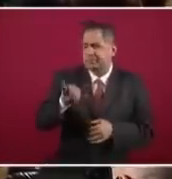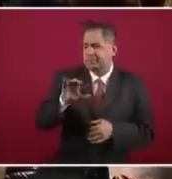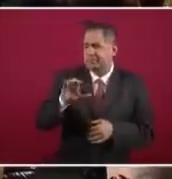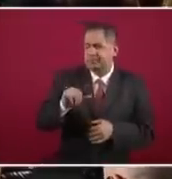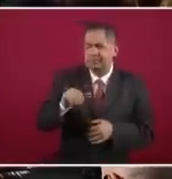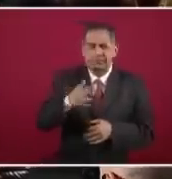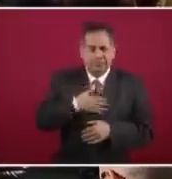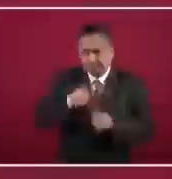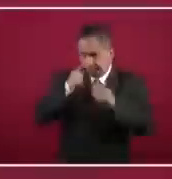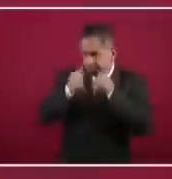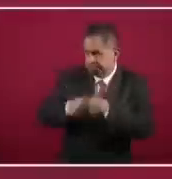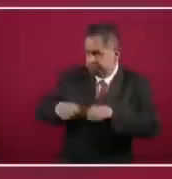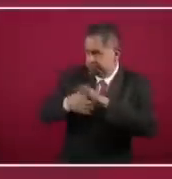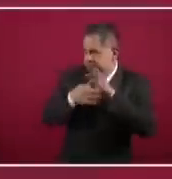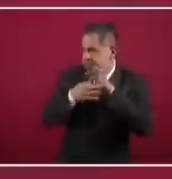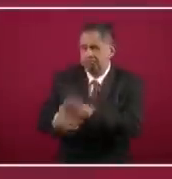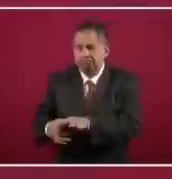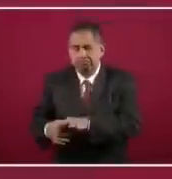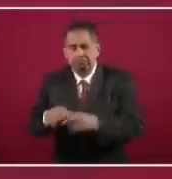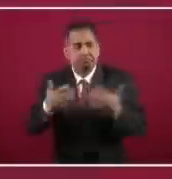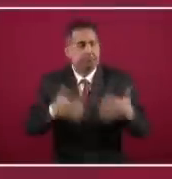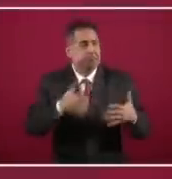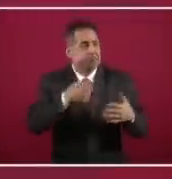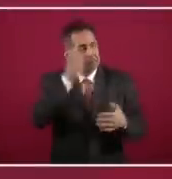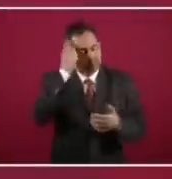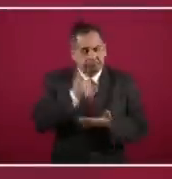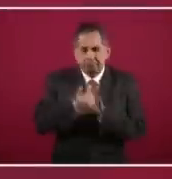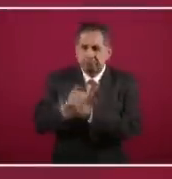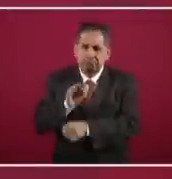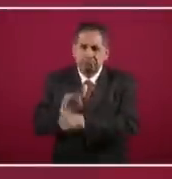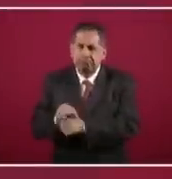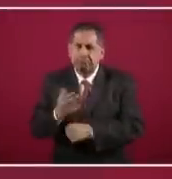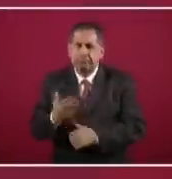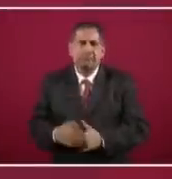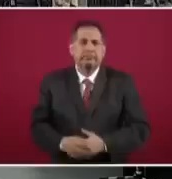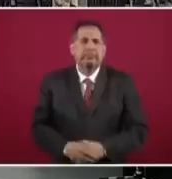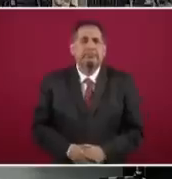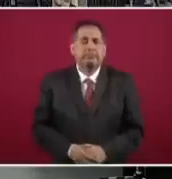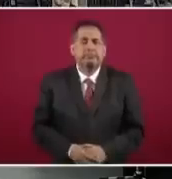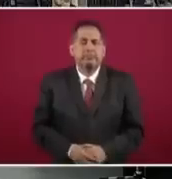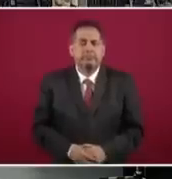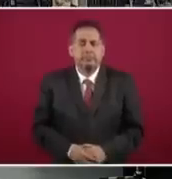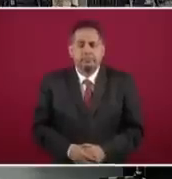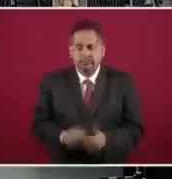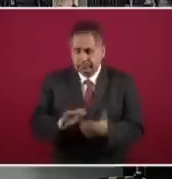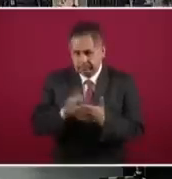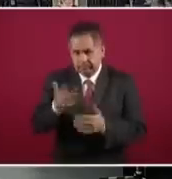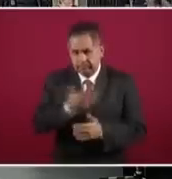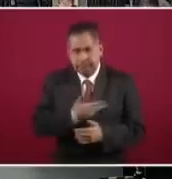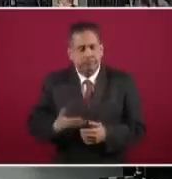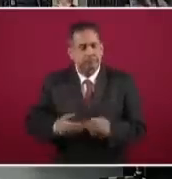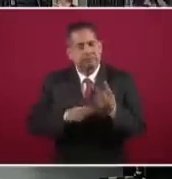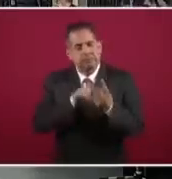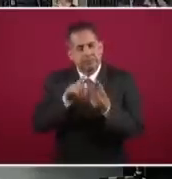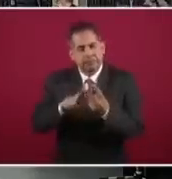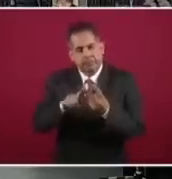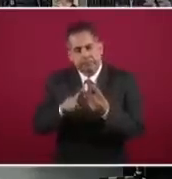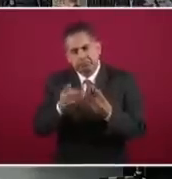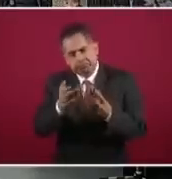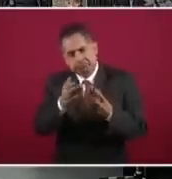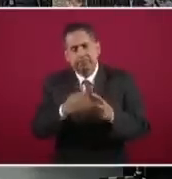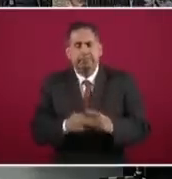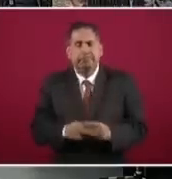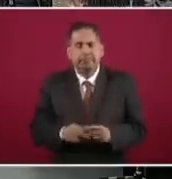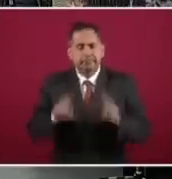de tener los buenos empresarios. Y en relación, gracias, presidente, y en relación